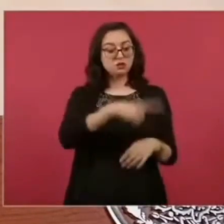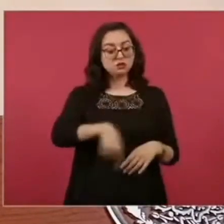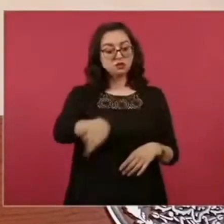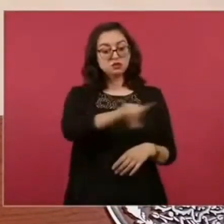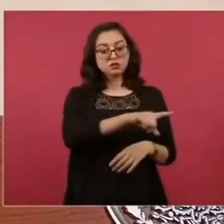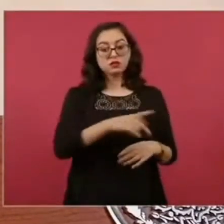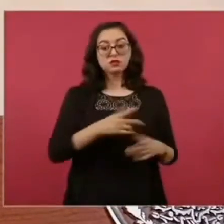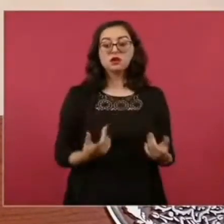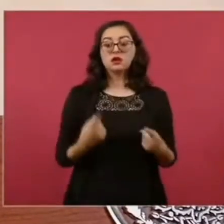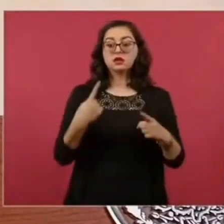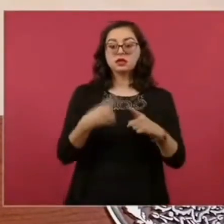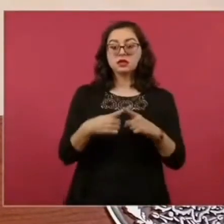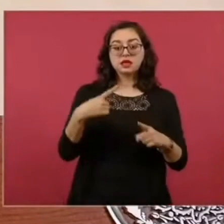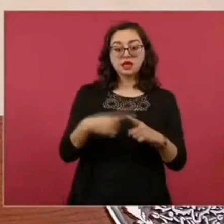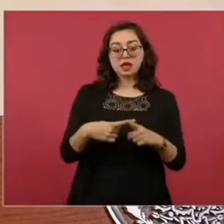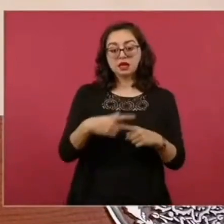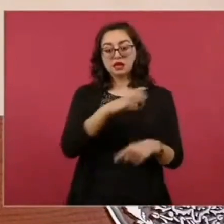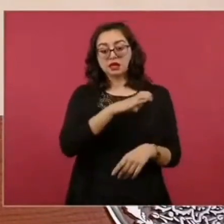consultar